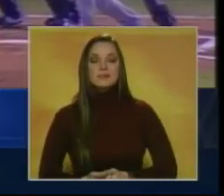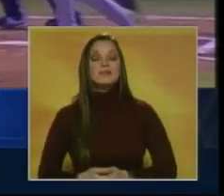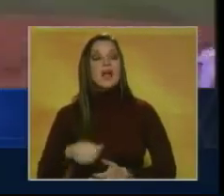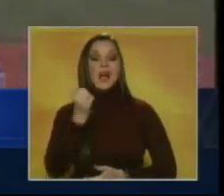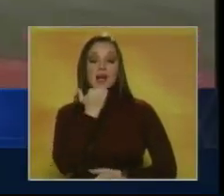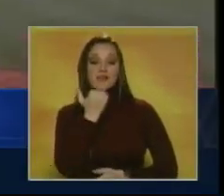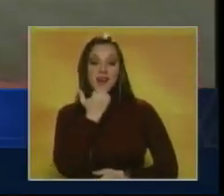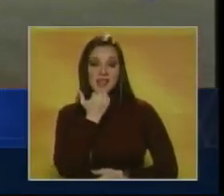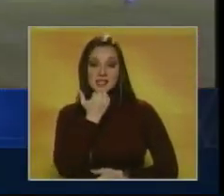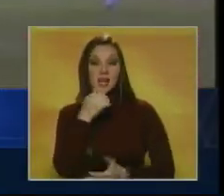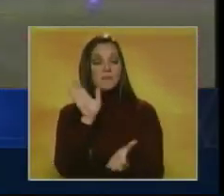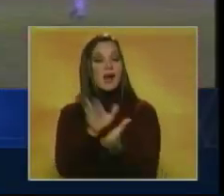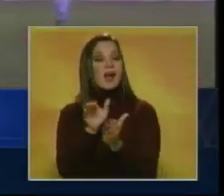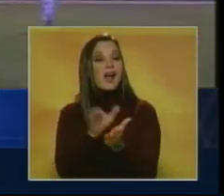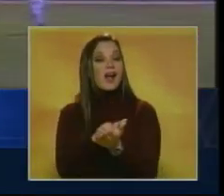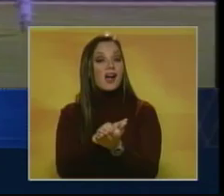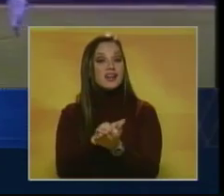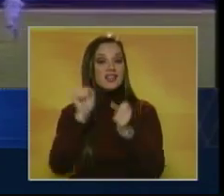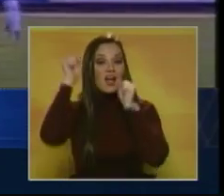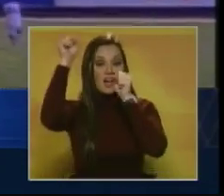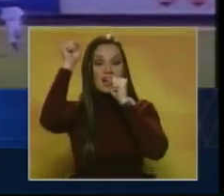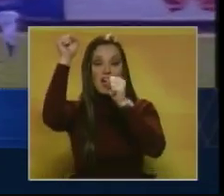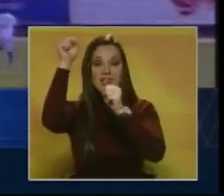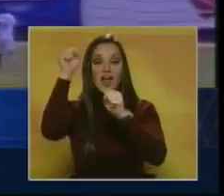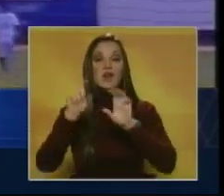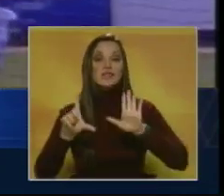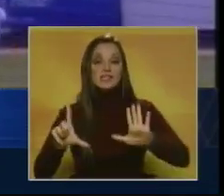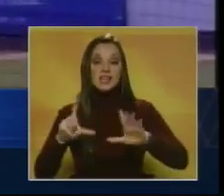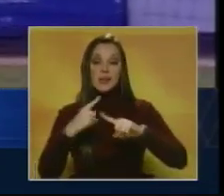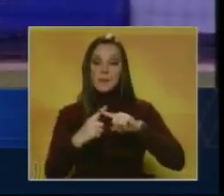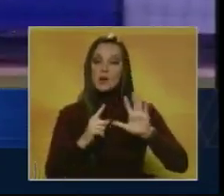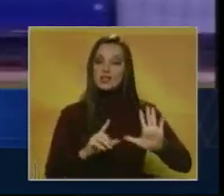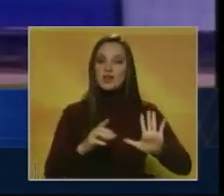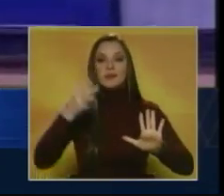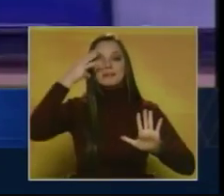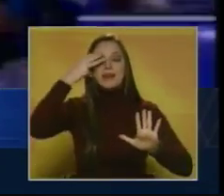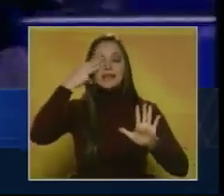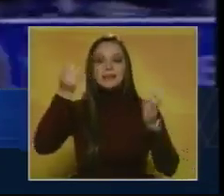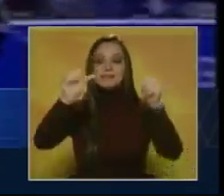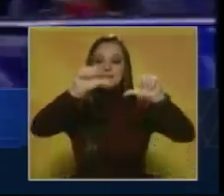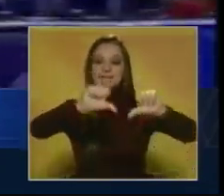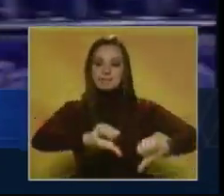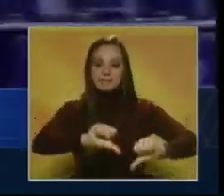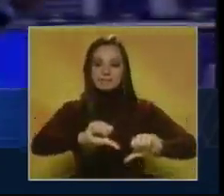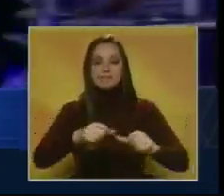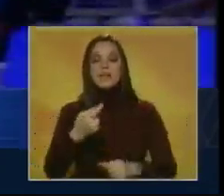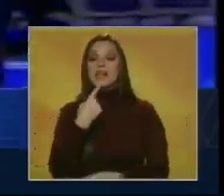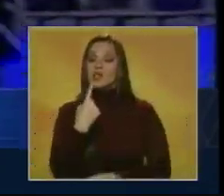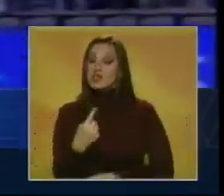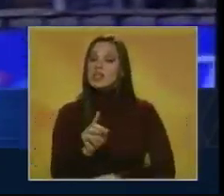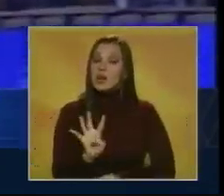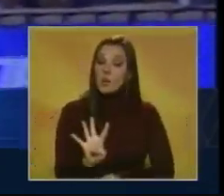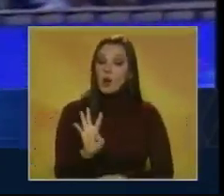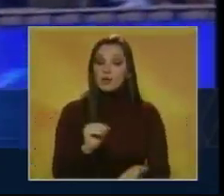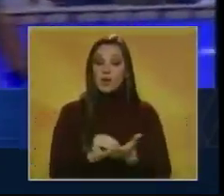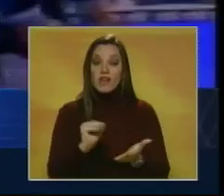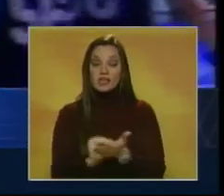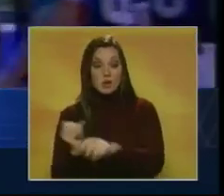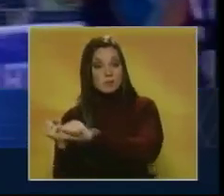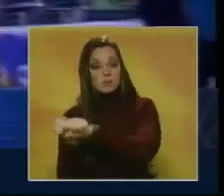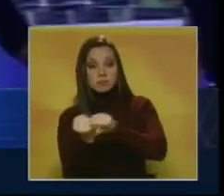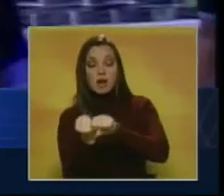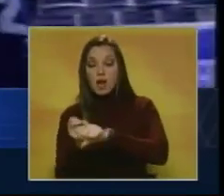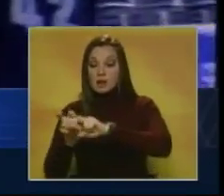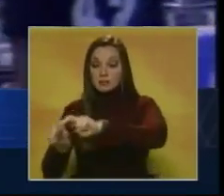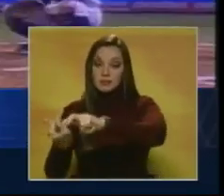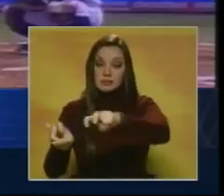En Valencia, Bravos de Margarita derrotó a los Navegantes del Magallanes 7-5. Brian Goodwin destacó la ofensiva al irse de 4-1 con jonrón, 2 impulsadas, par de